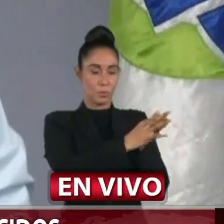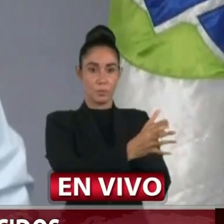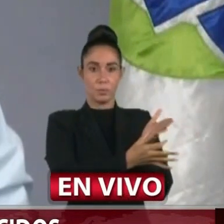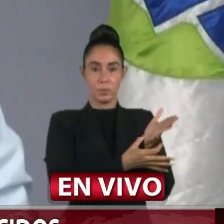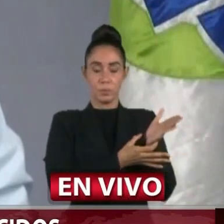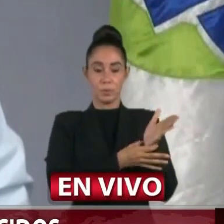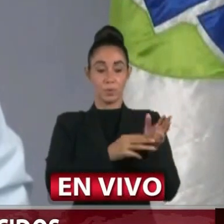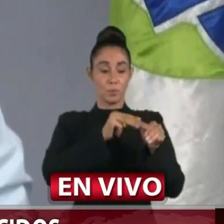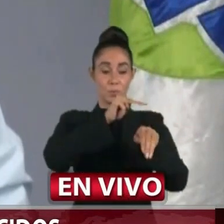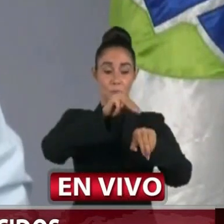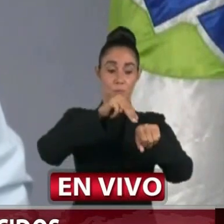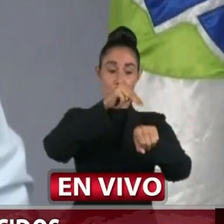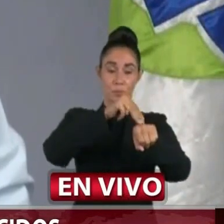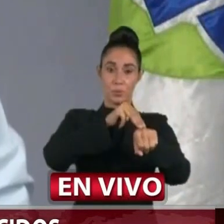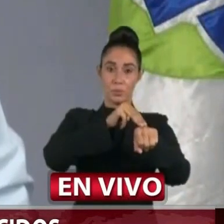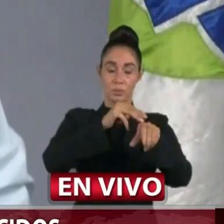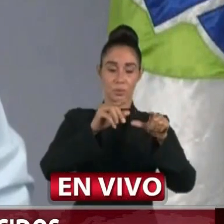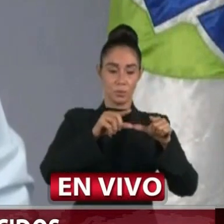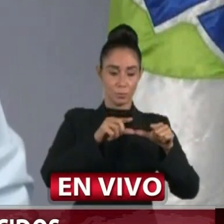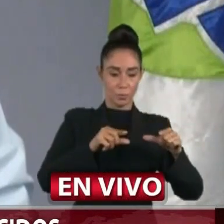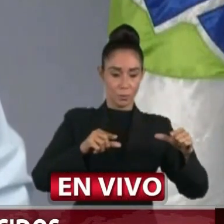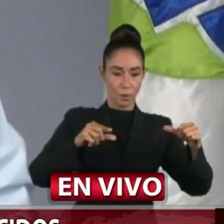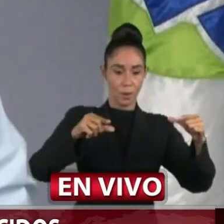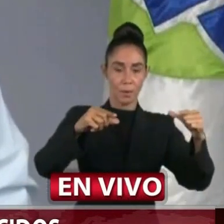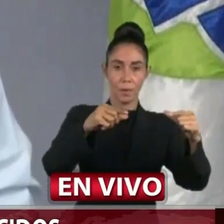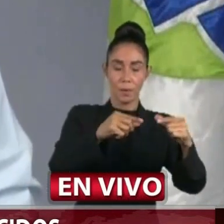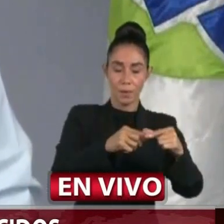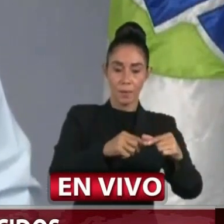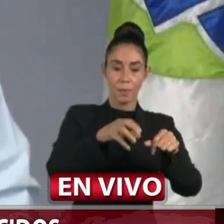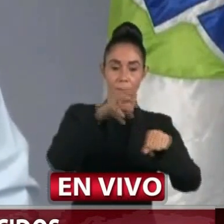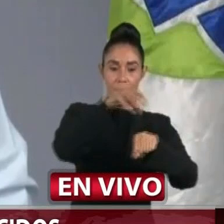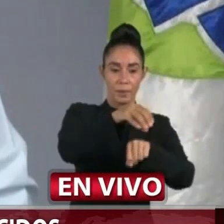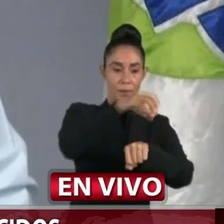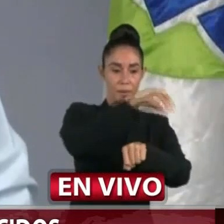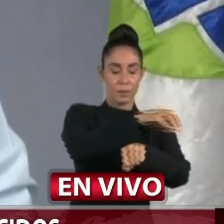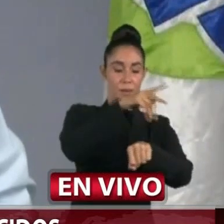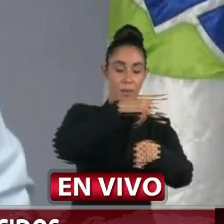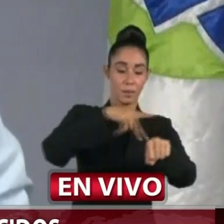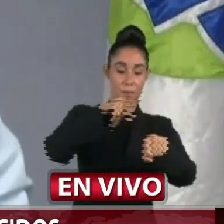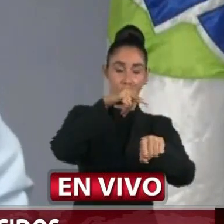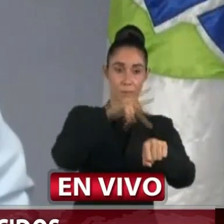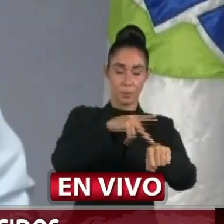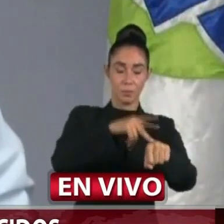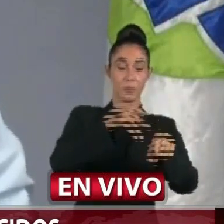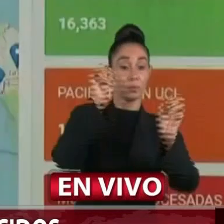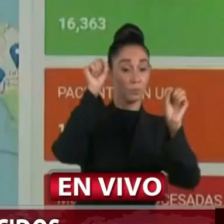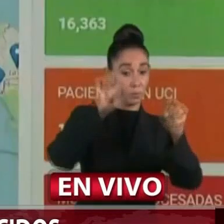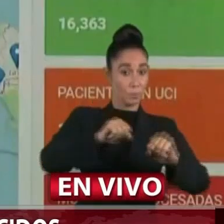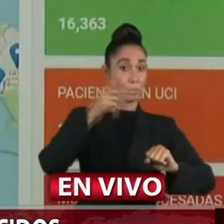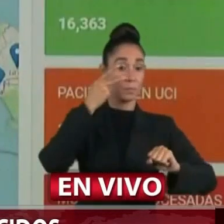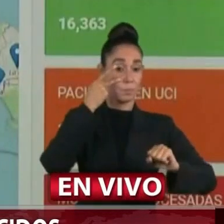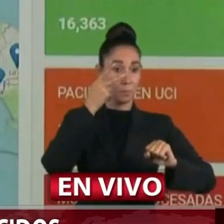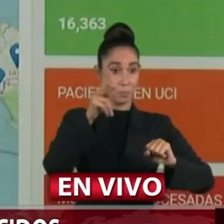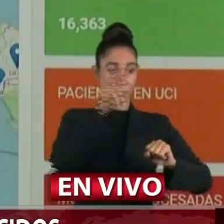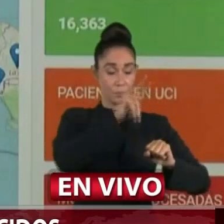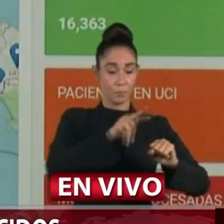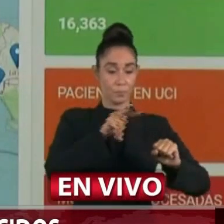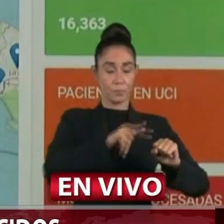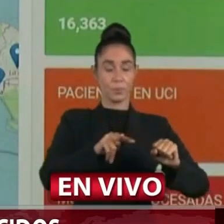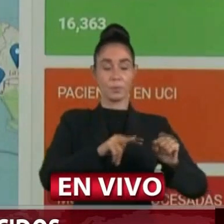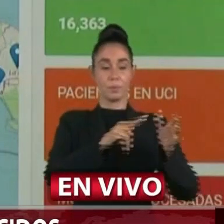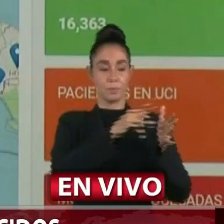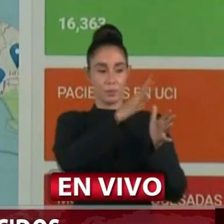los municipios y barrios de cada una de las provincias, de manera que puedan ser observados